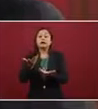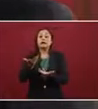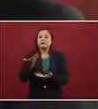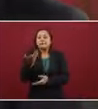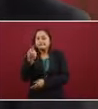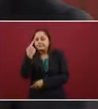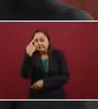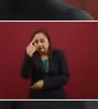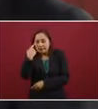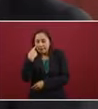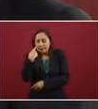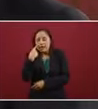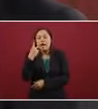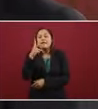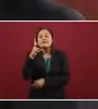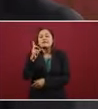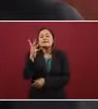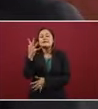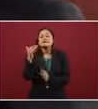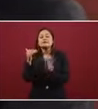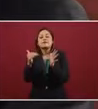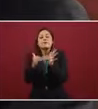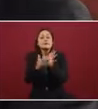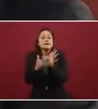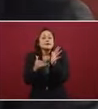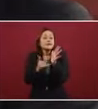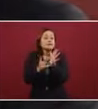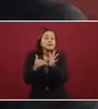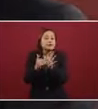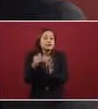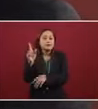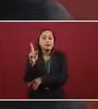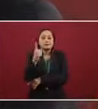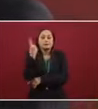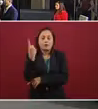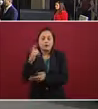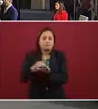de dólares. Les voy a poner un ejemplo